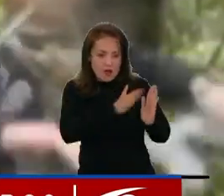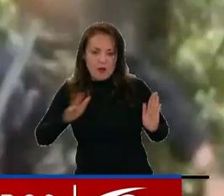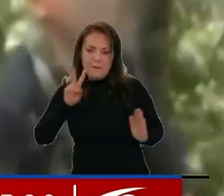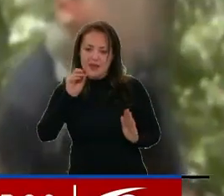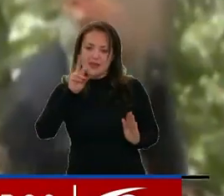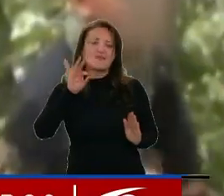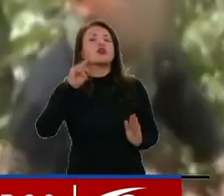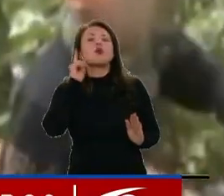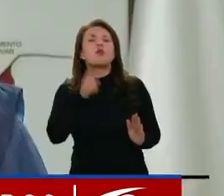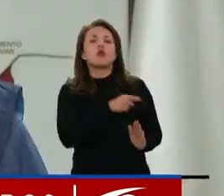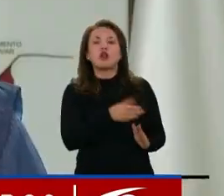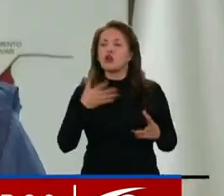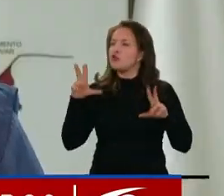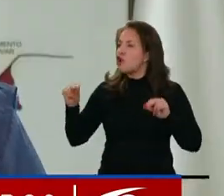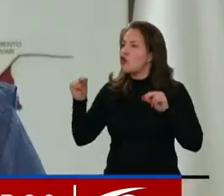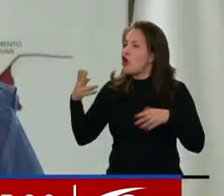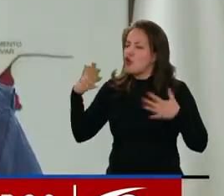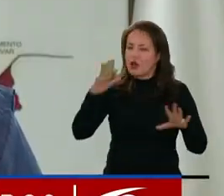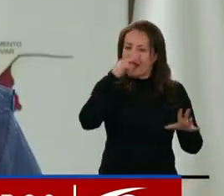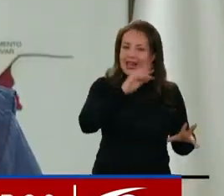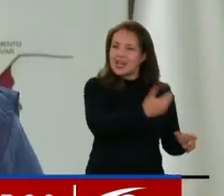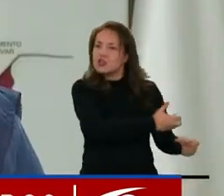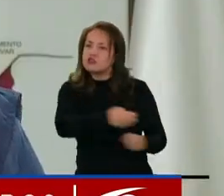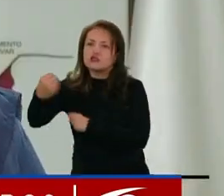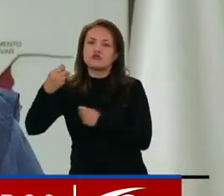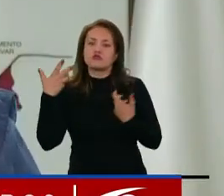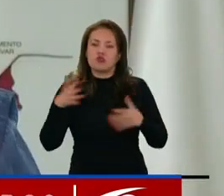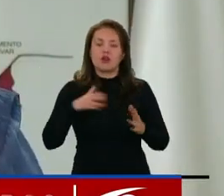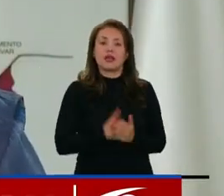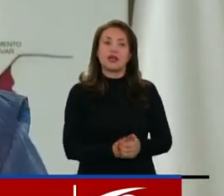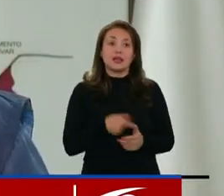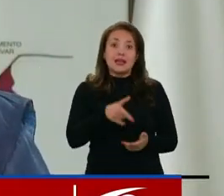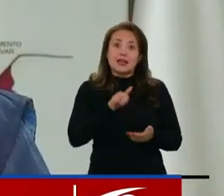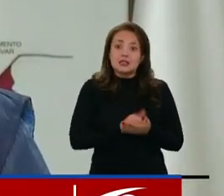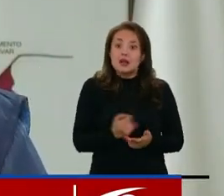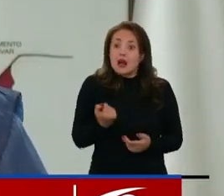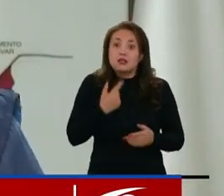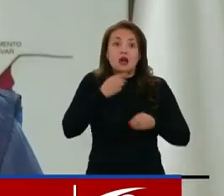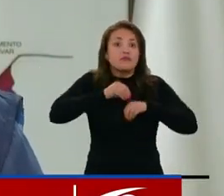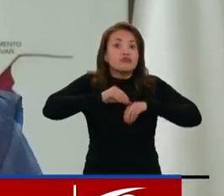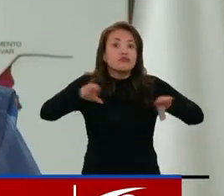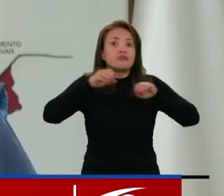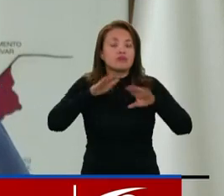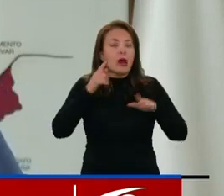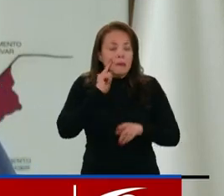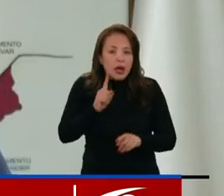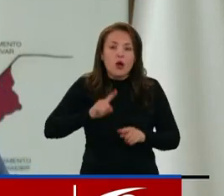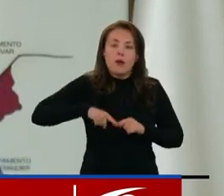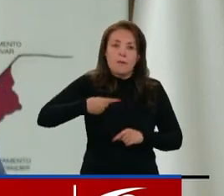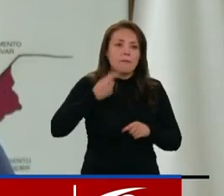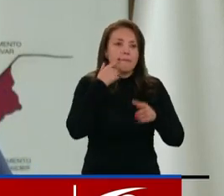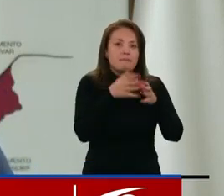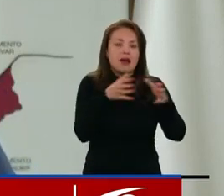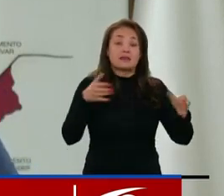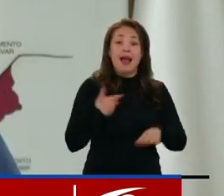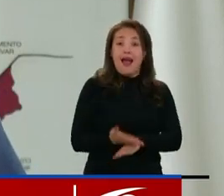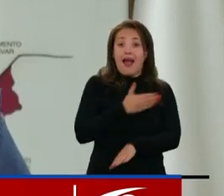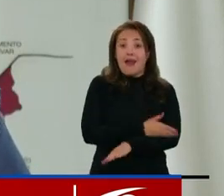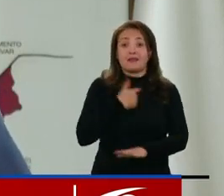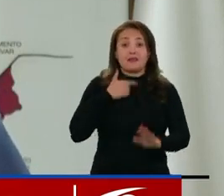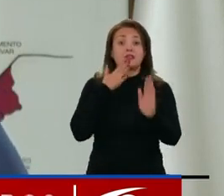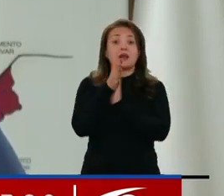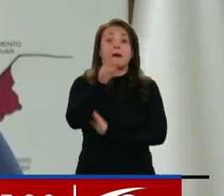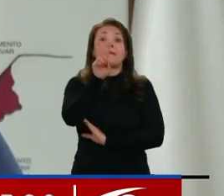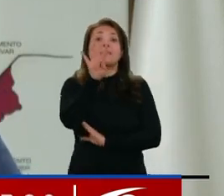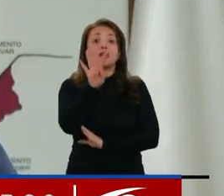sean reclutados lo sorprendentes que una vez esta noticia están saliendo cada vez se aumenta yo había hablado de 24 profesores